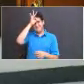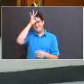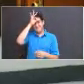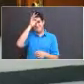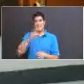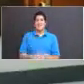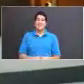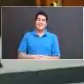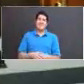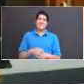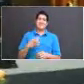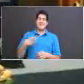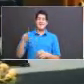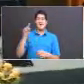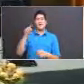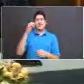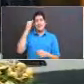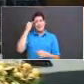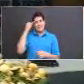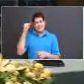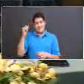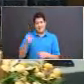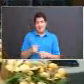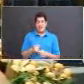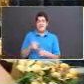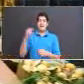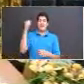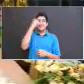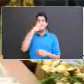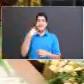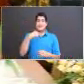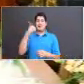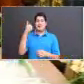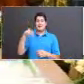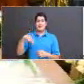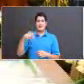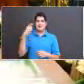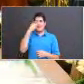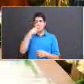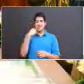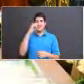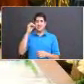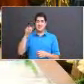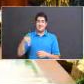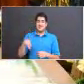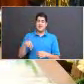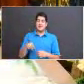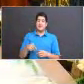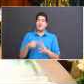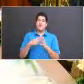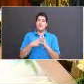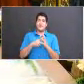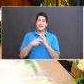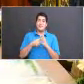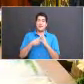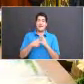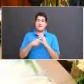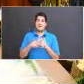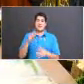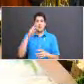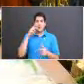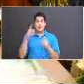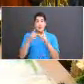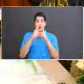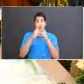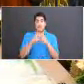Pero se imagina usted si a Sansón le hubieran corregido desde el principio, hermano. No